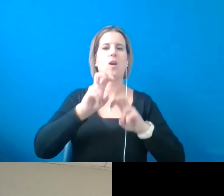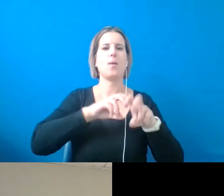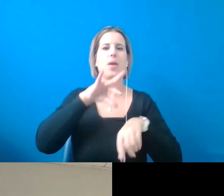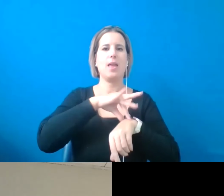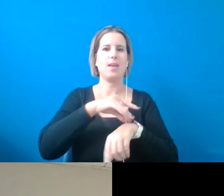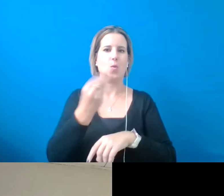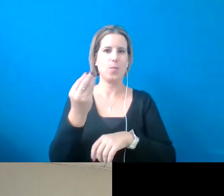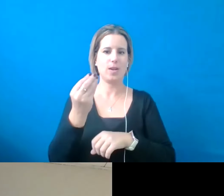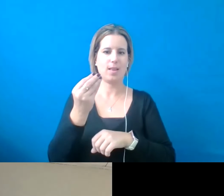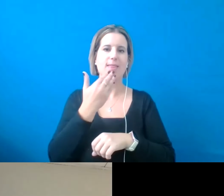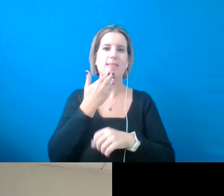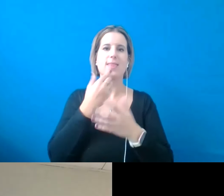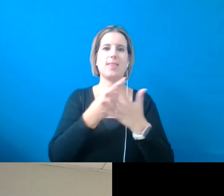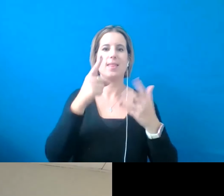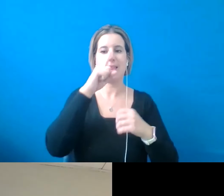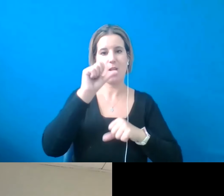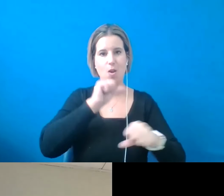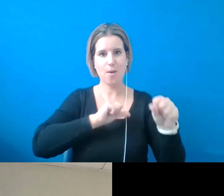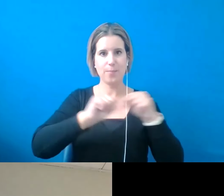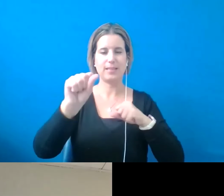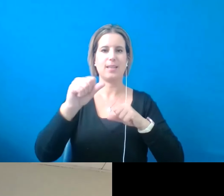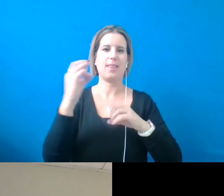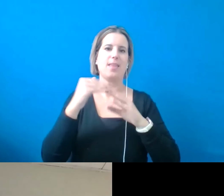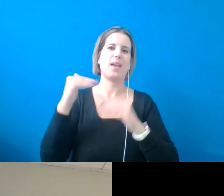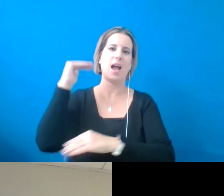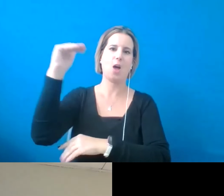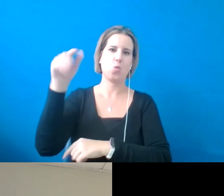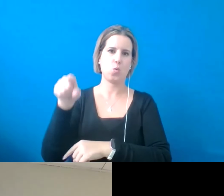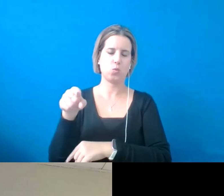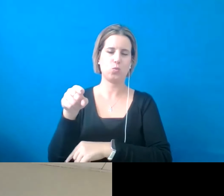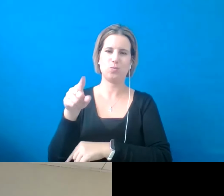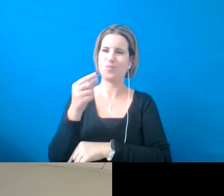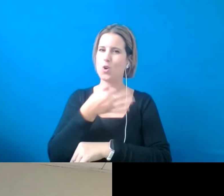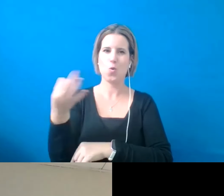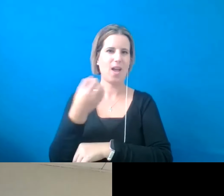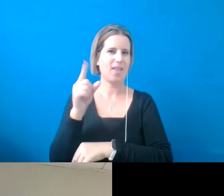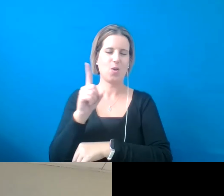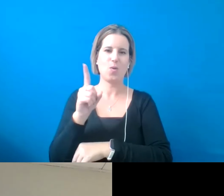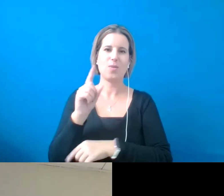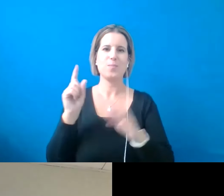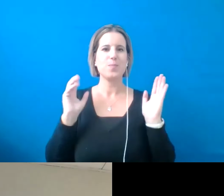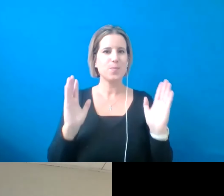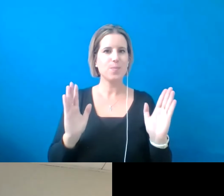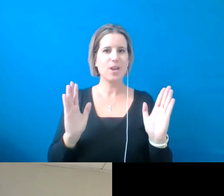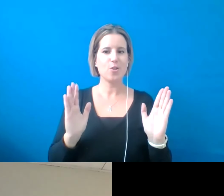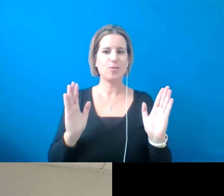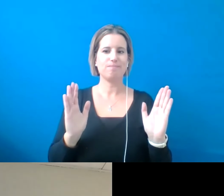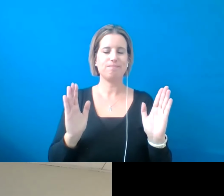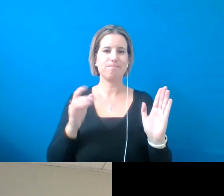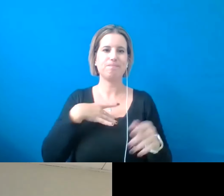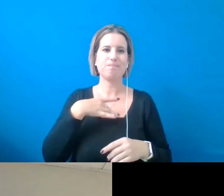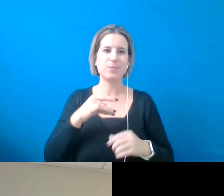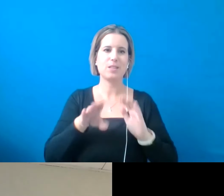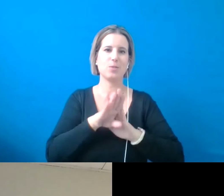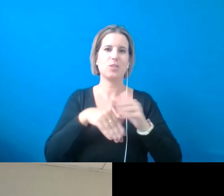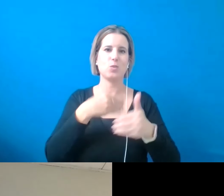16 años tiene que ser en las unidades de ingresos de adultos realmente no es lo más adecuado pero es lo que nos va permitiendo salir